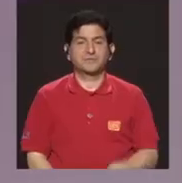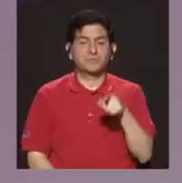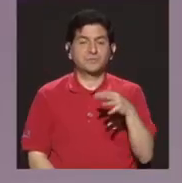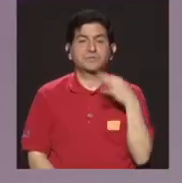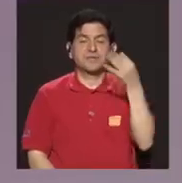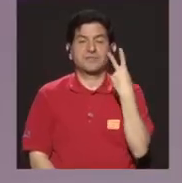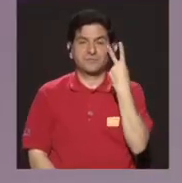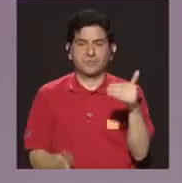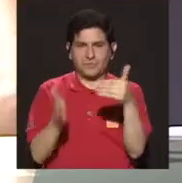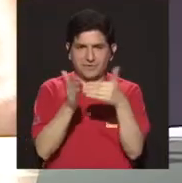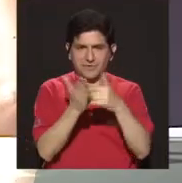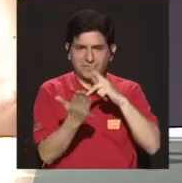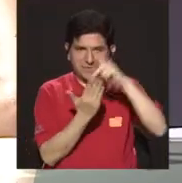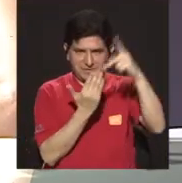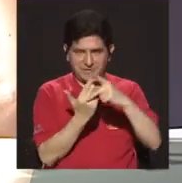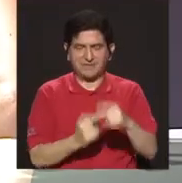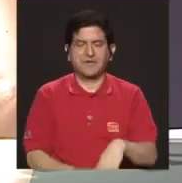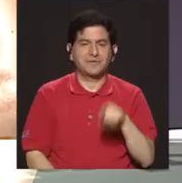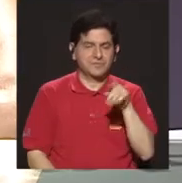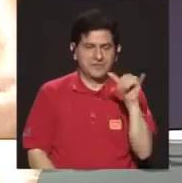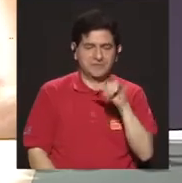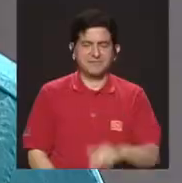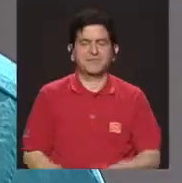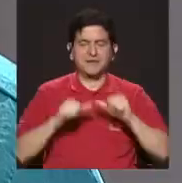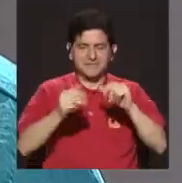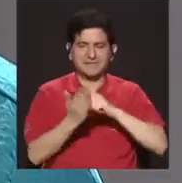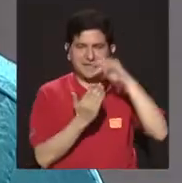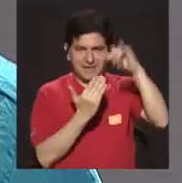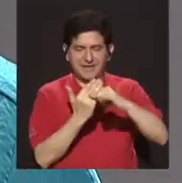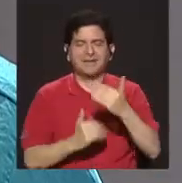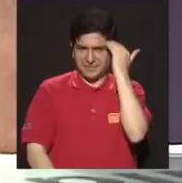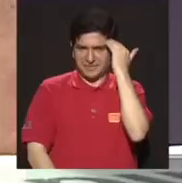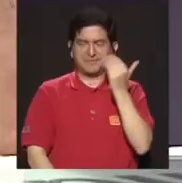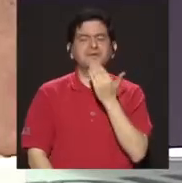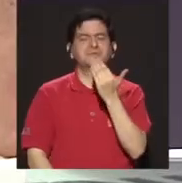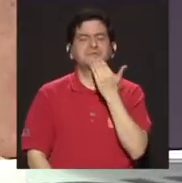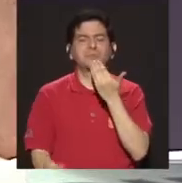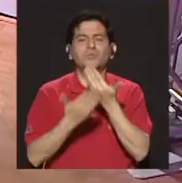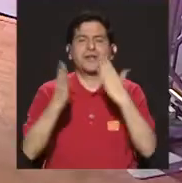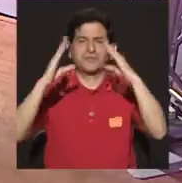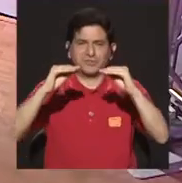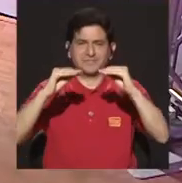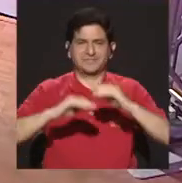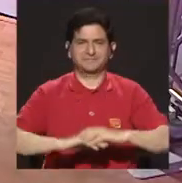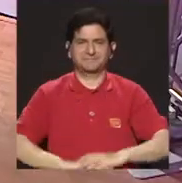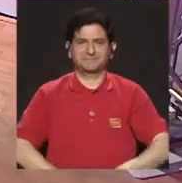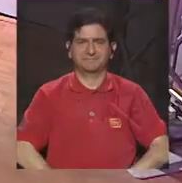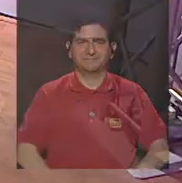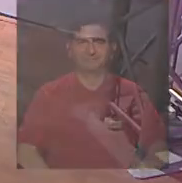ustedes en otra ocasión y ojalá que vaya adelante este proyecto esperamos mucho gracias gracias buenas noches